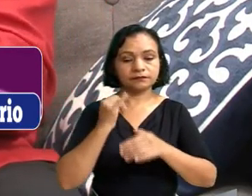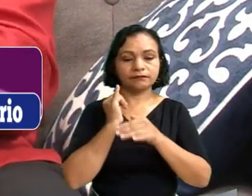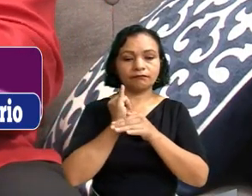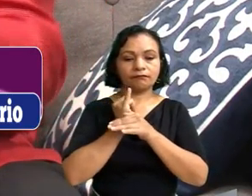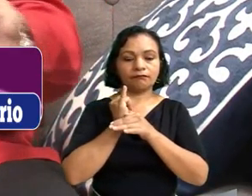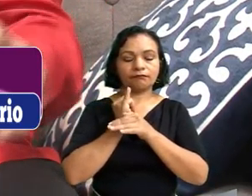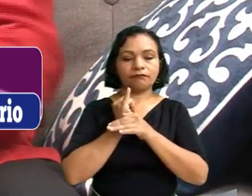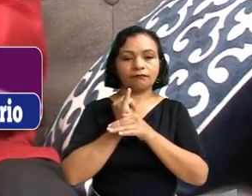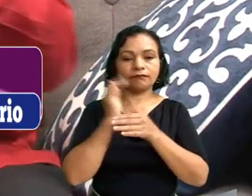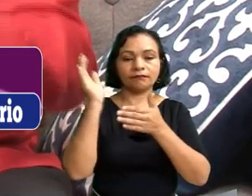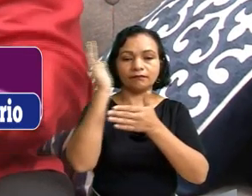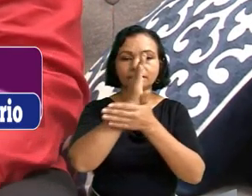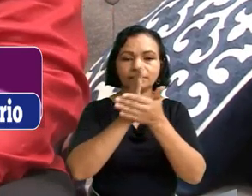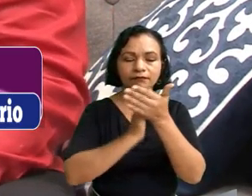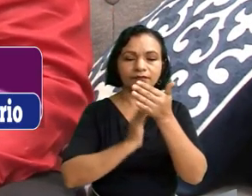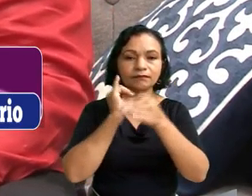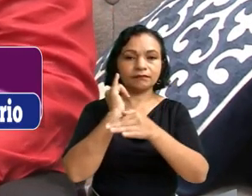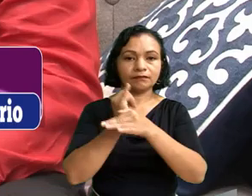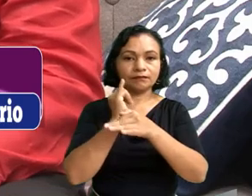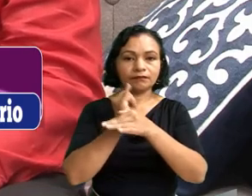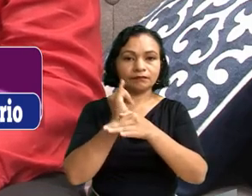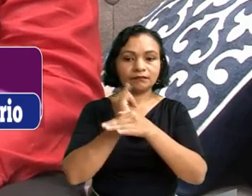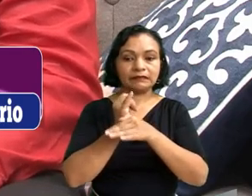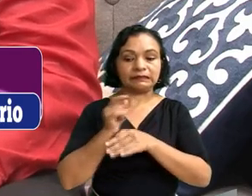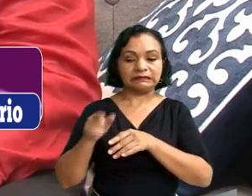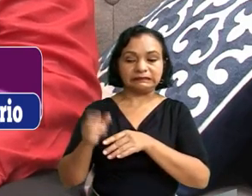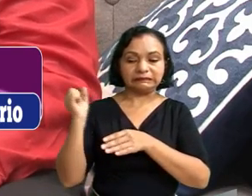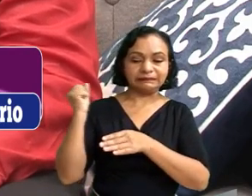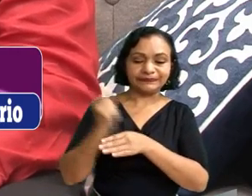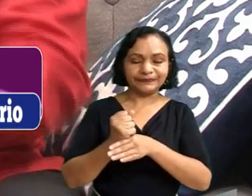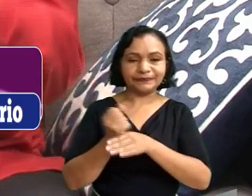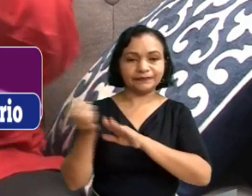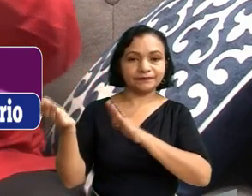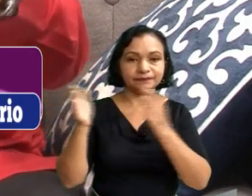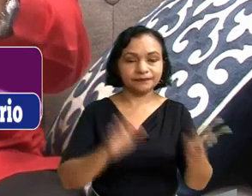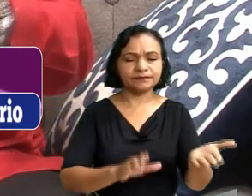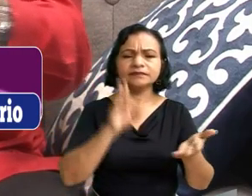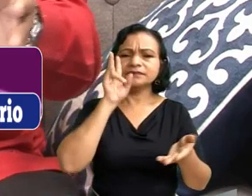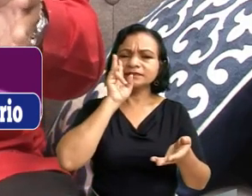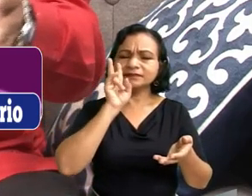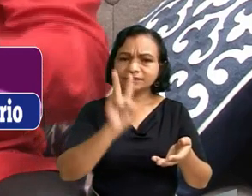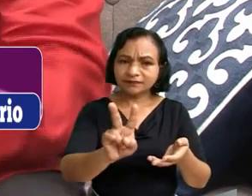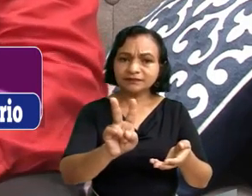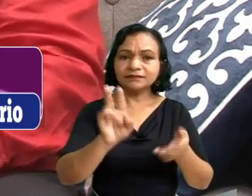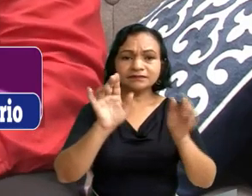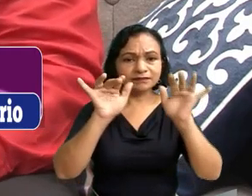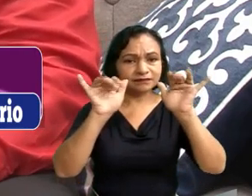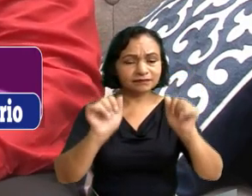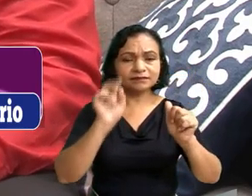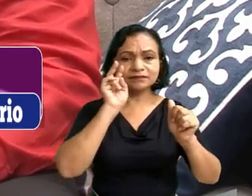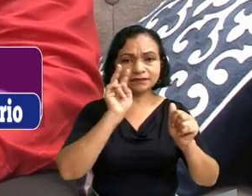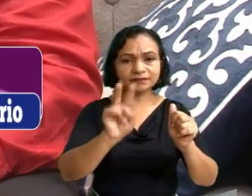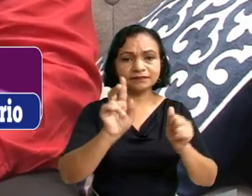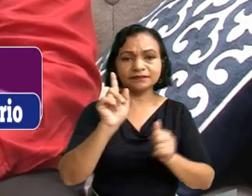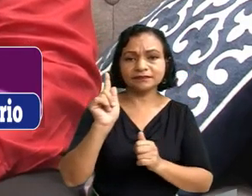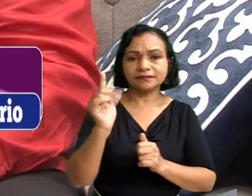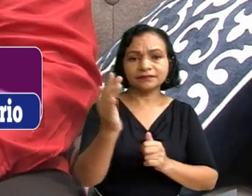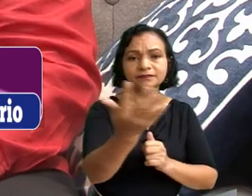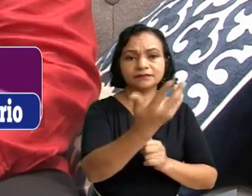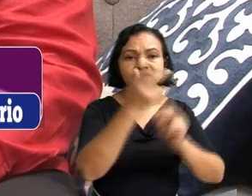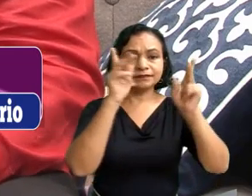algunas iglesias las torturas las muertes que lo vimos todos los nicaragüenses